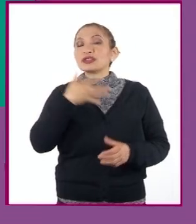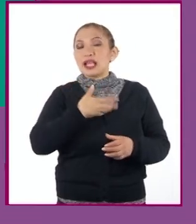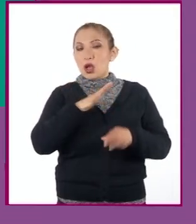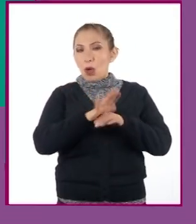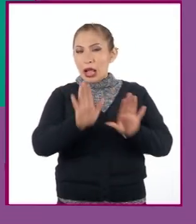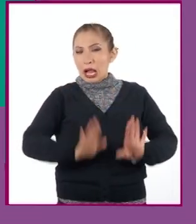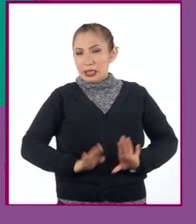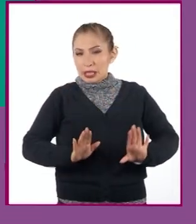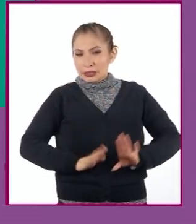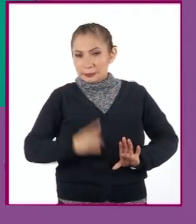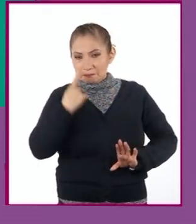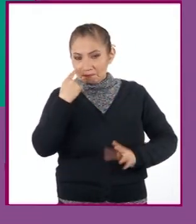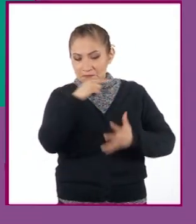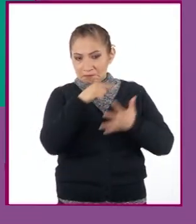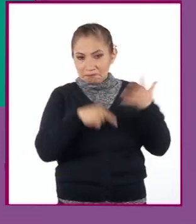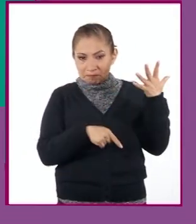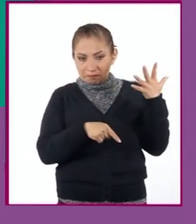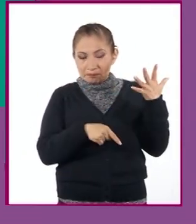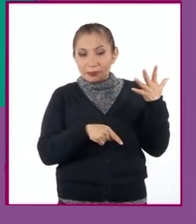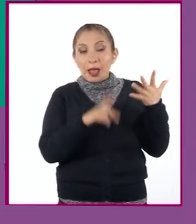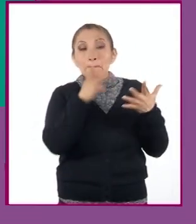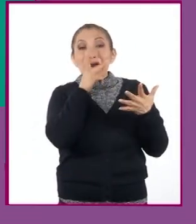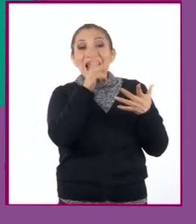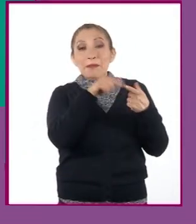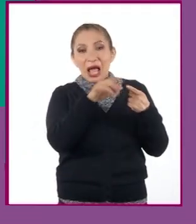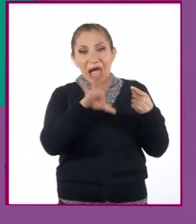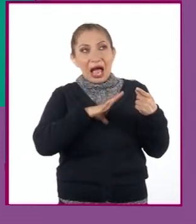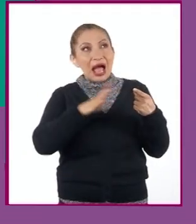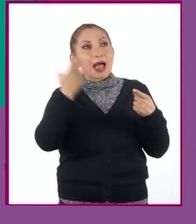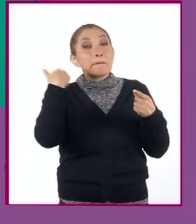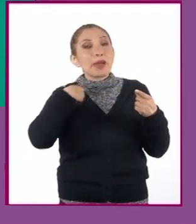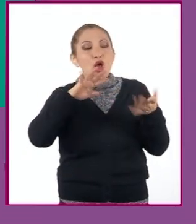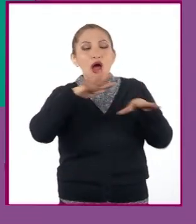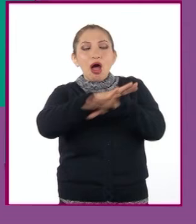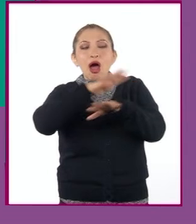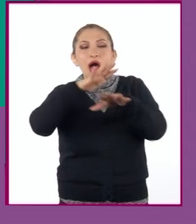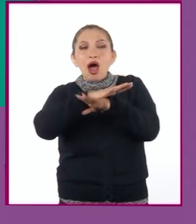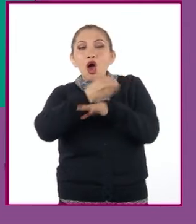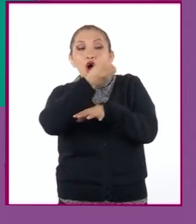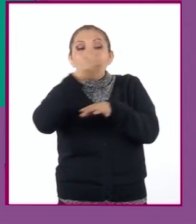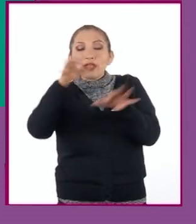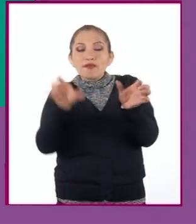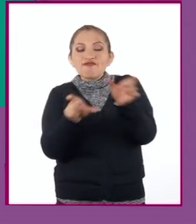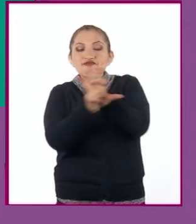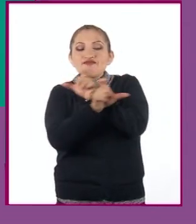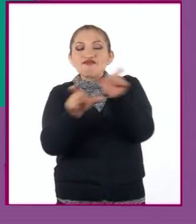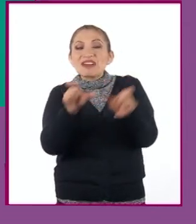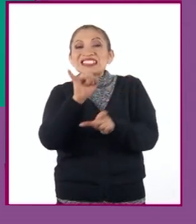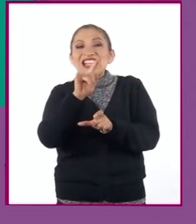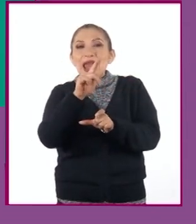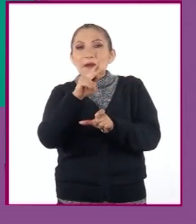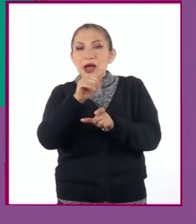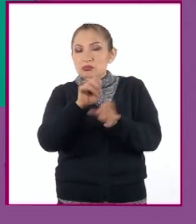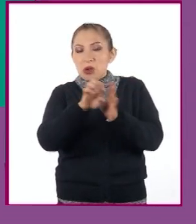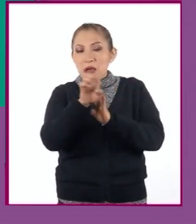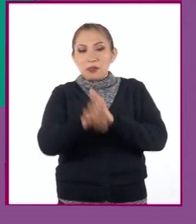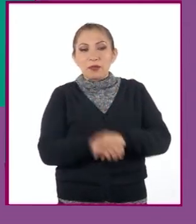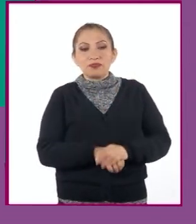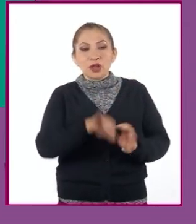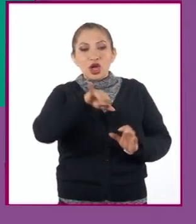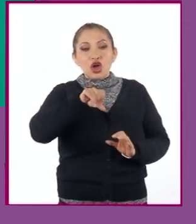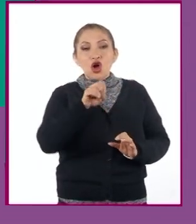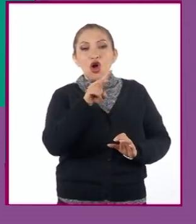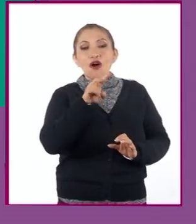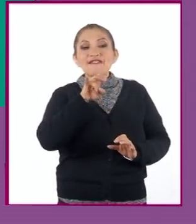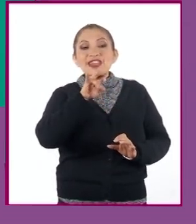siguientes características. Son palabras que ya existen pero se les modifica el orden de las sílabas. Por ejemplo,